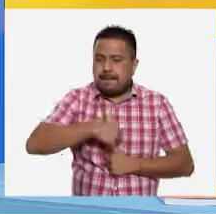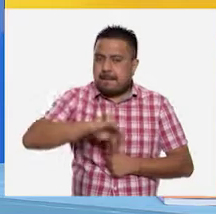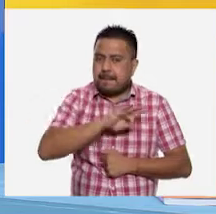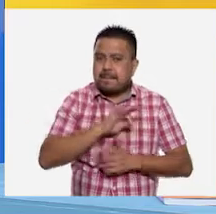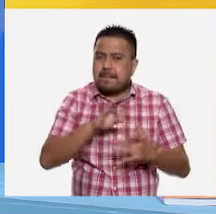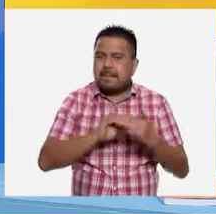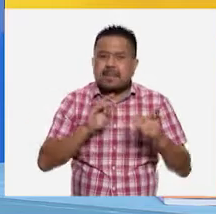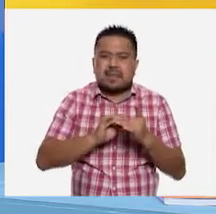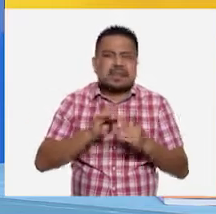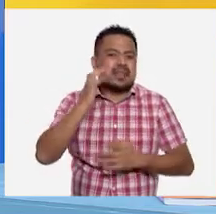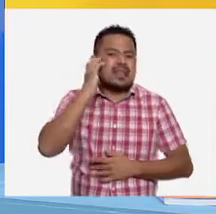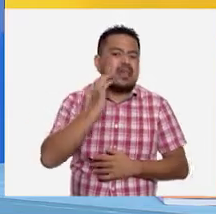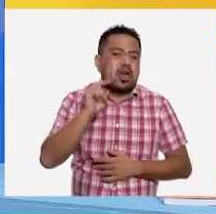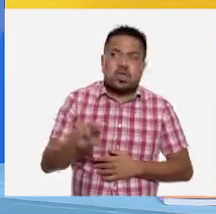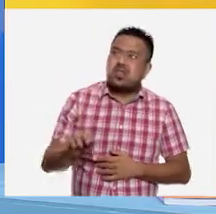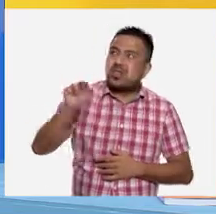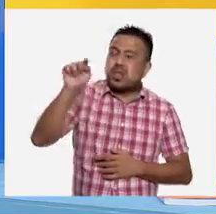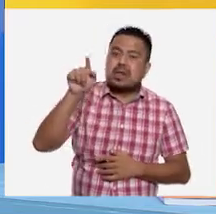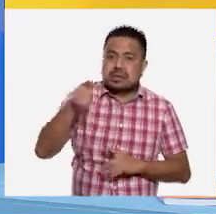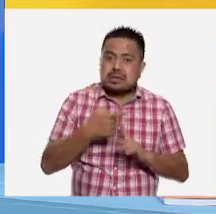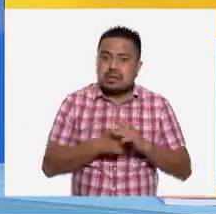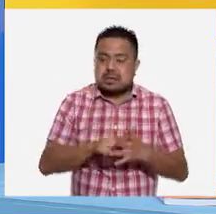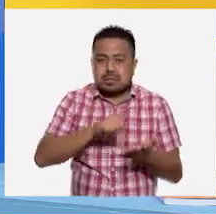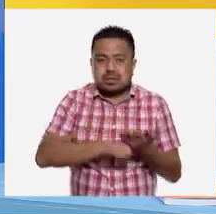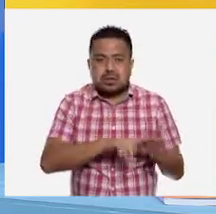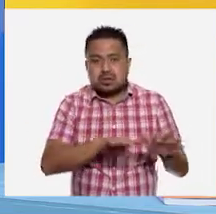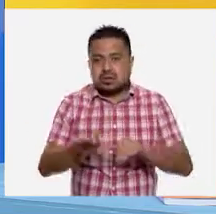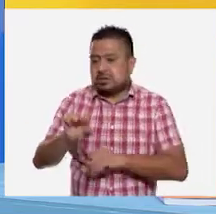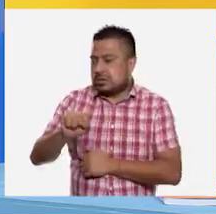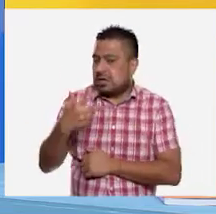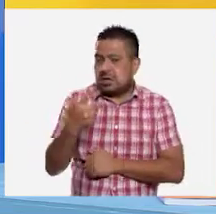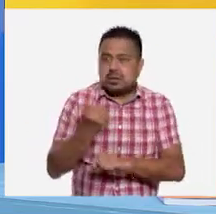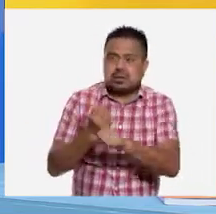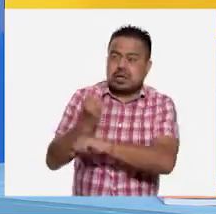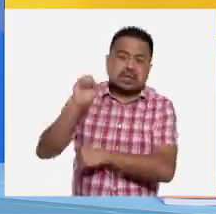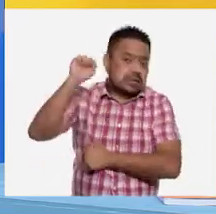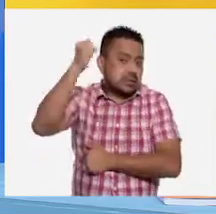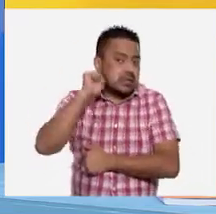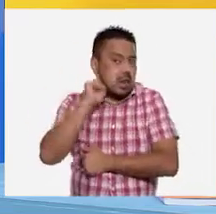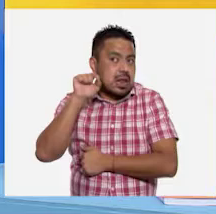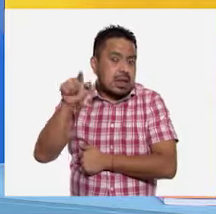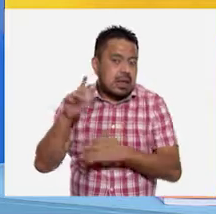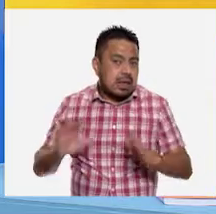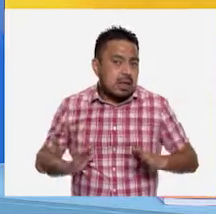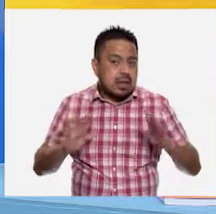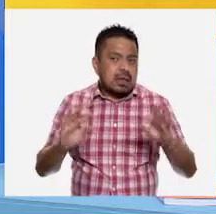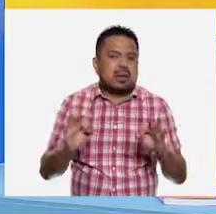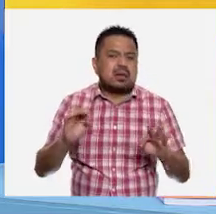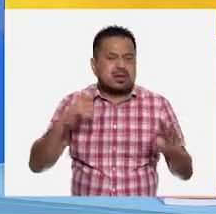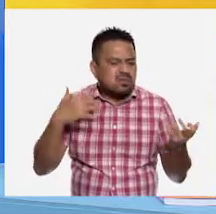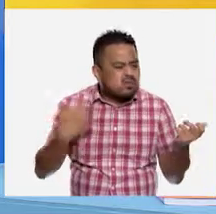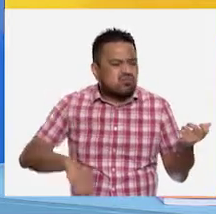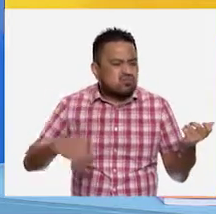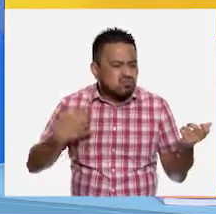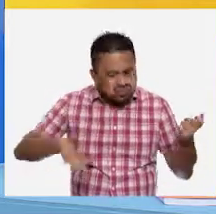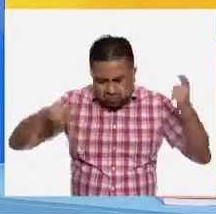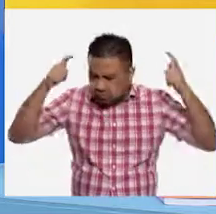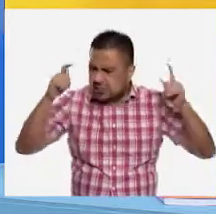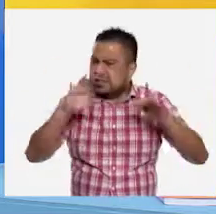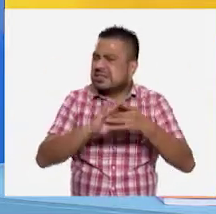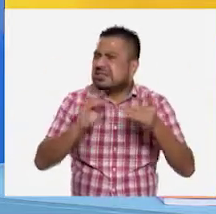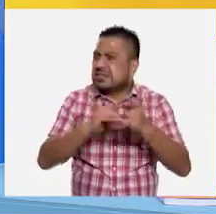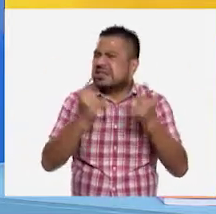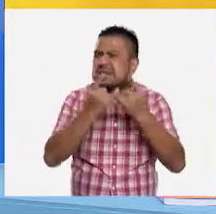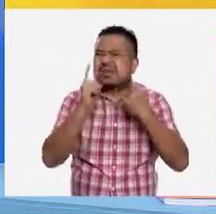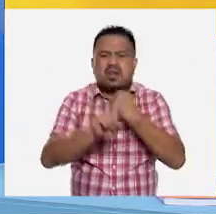a los Tigres del Norte, que comenzaron su carrera en 1968 en el estado de Sinaloa. Sus corridos cuentan historias sobre